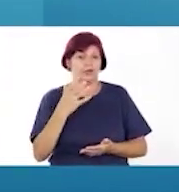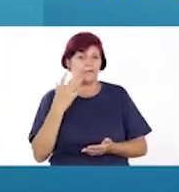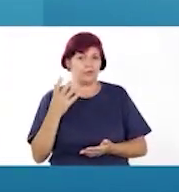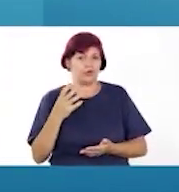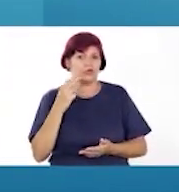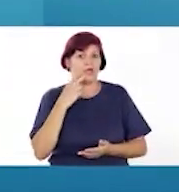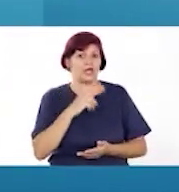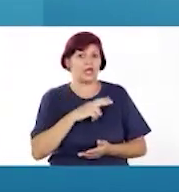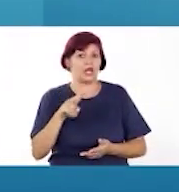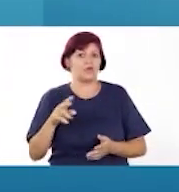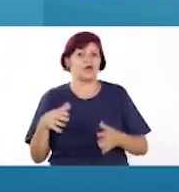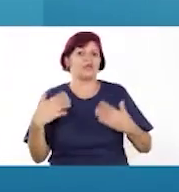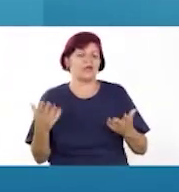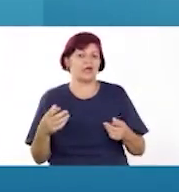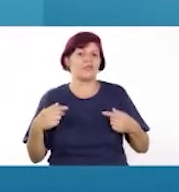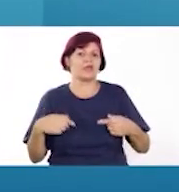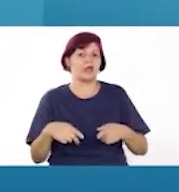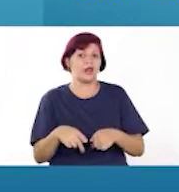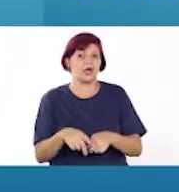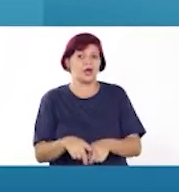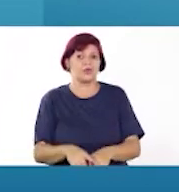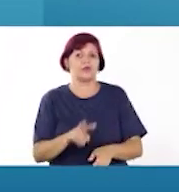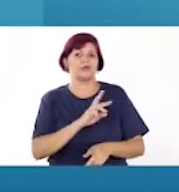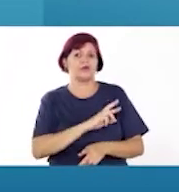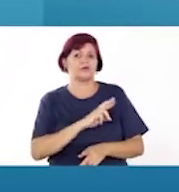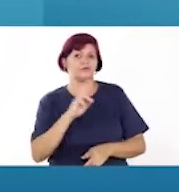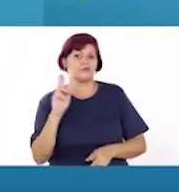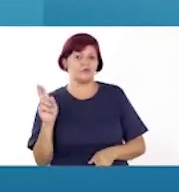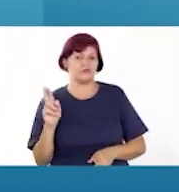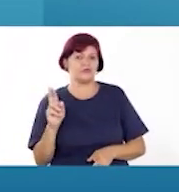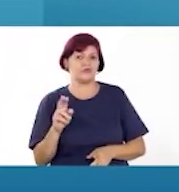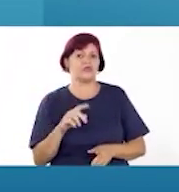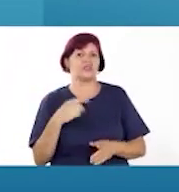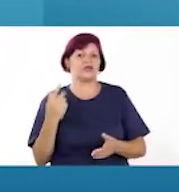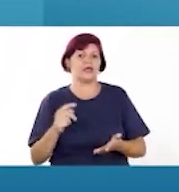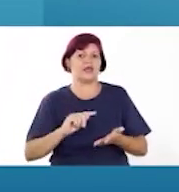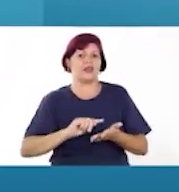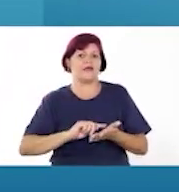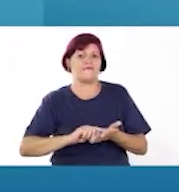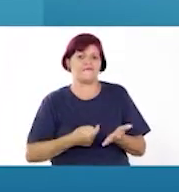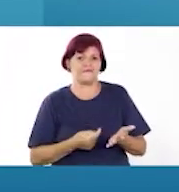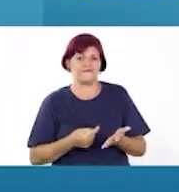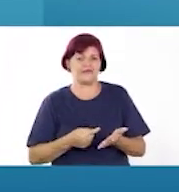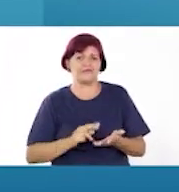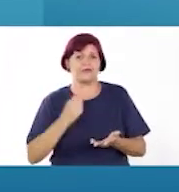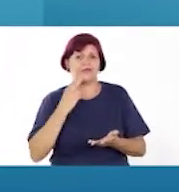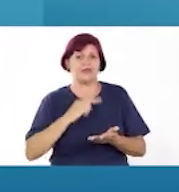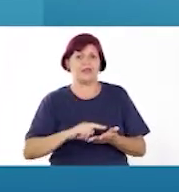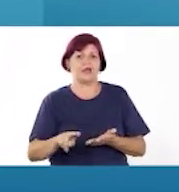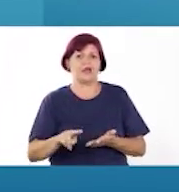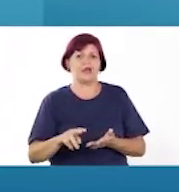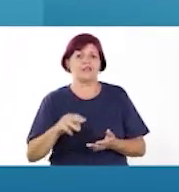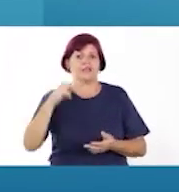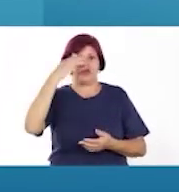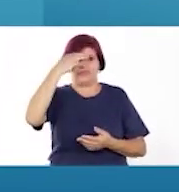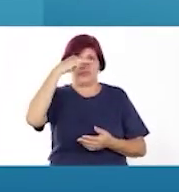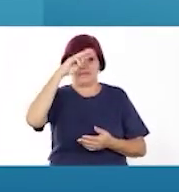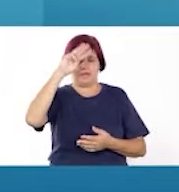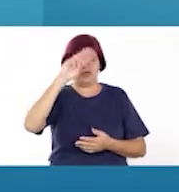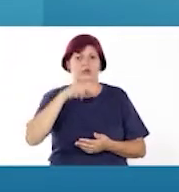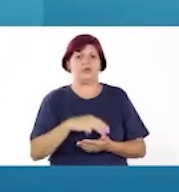muy importante en la búsqueda de la unidad revolucionaria, que es precisamente la firma de la Carta de México,